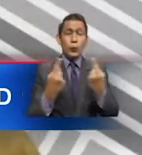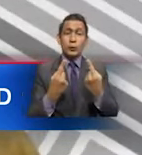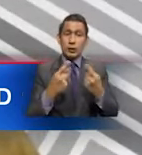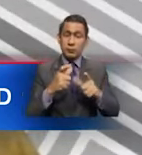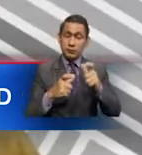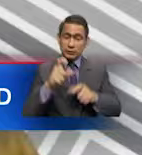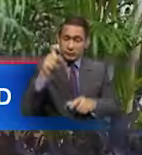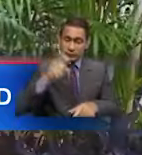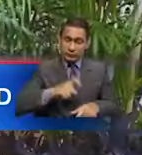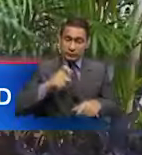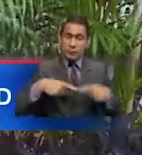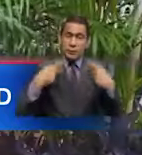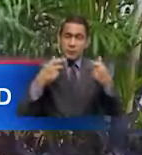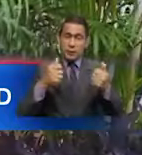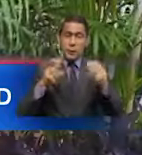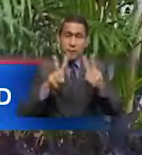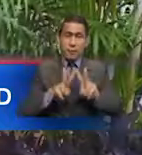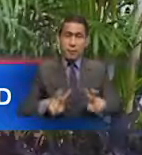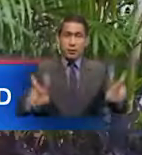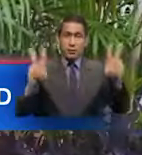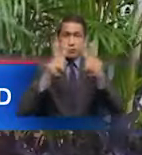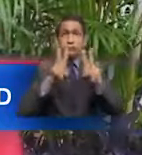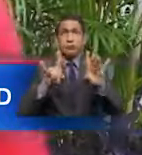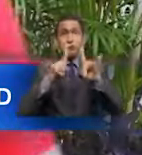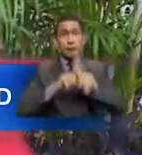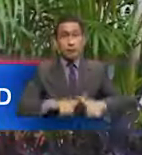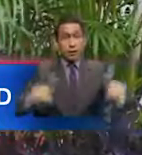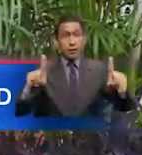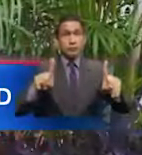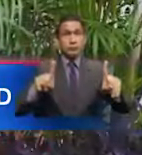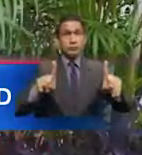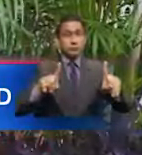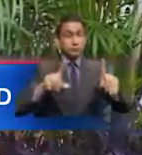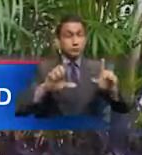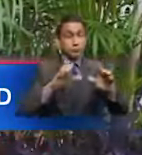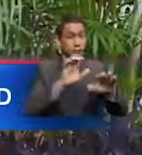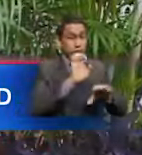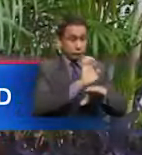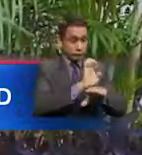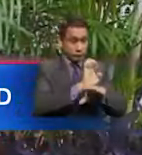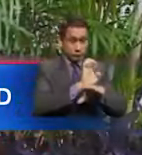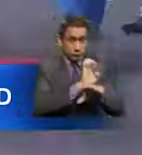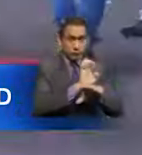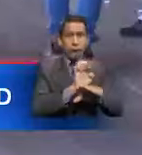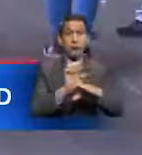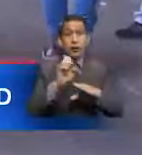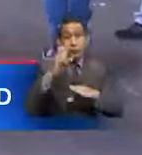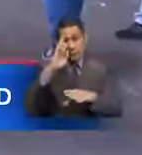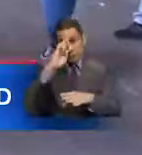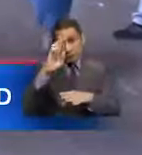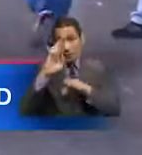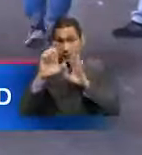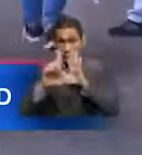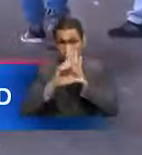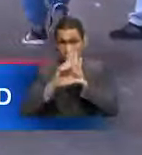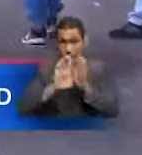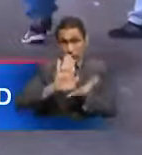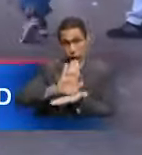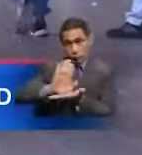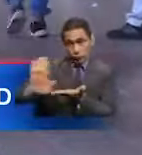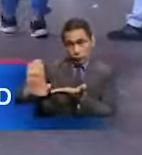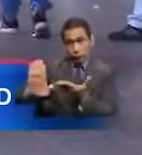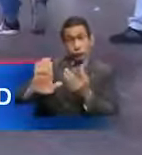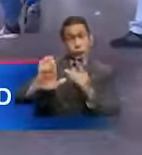que guíe su conducta. Acercarnos como país a la cultura de la legalidad requiere la responsabilidad de todos los actores de la